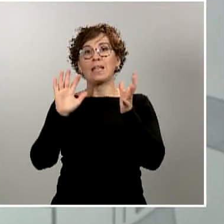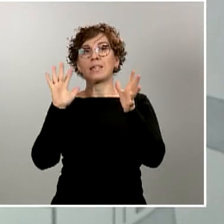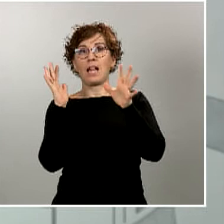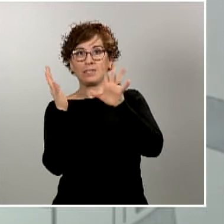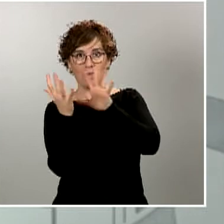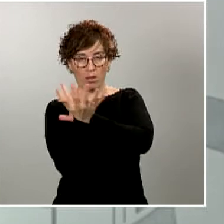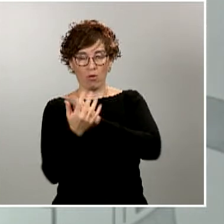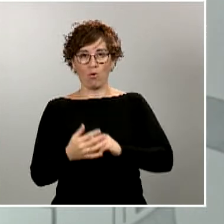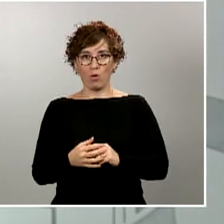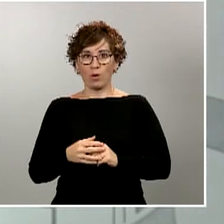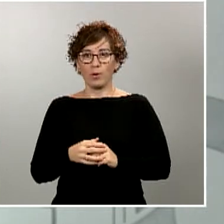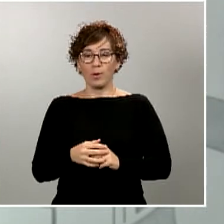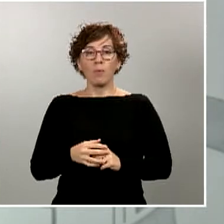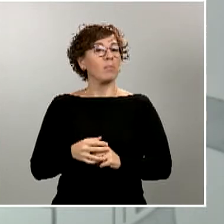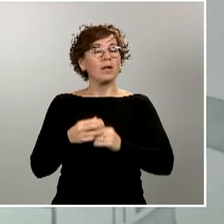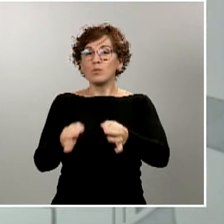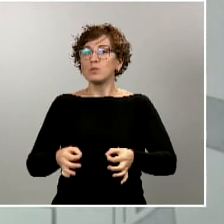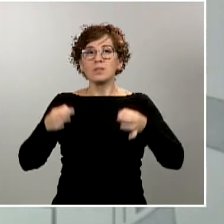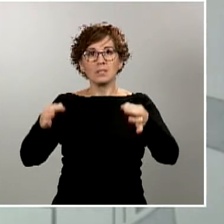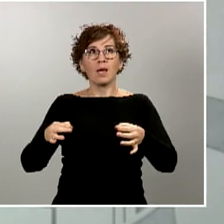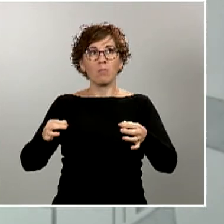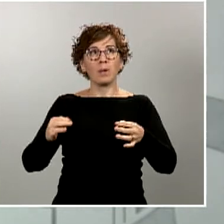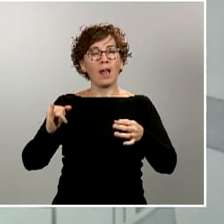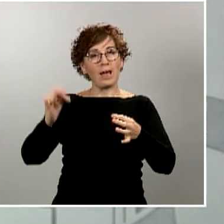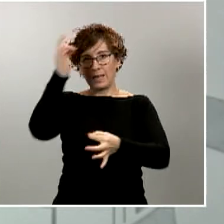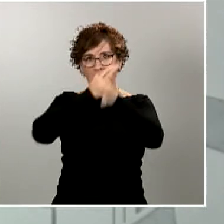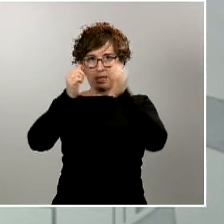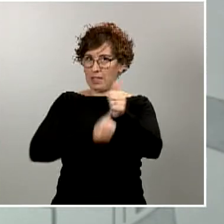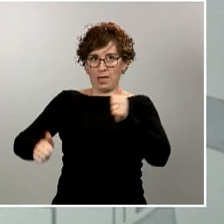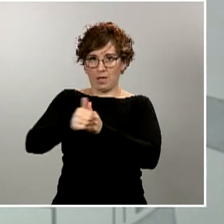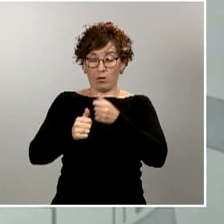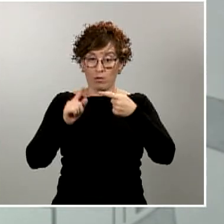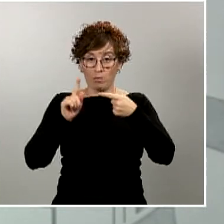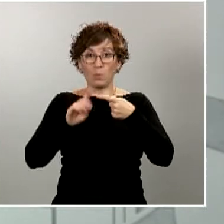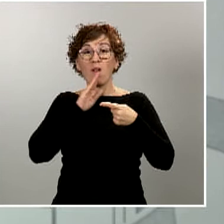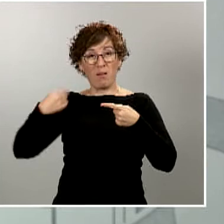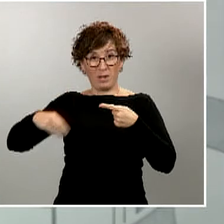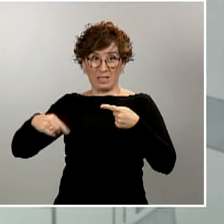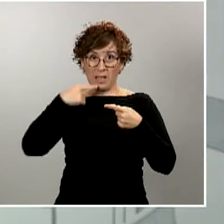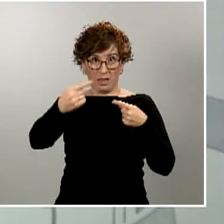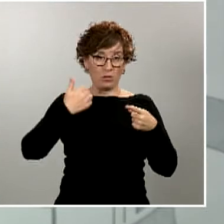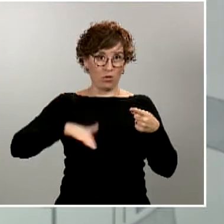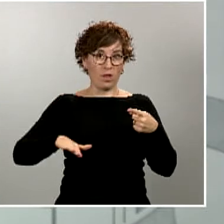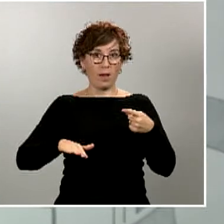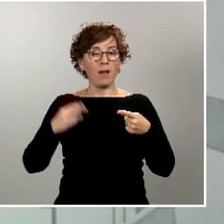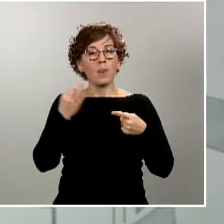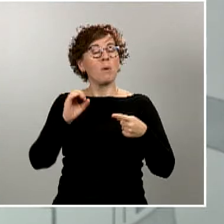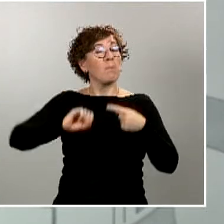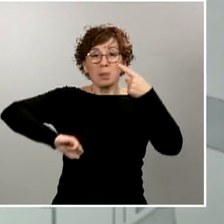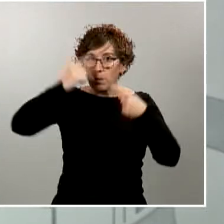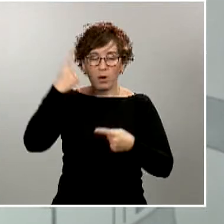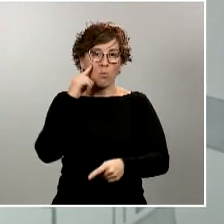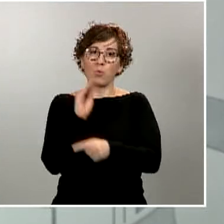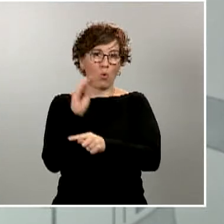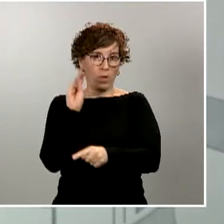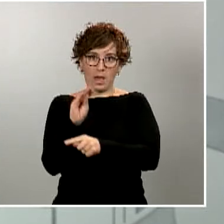a guiar por los siguientes criterios. En primer lugar, también como ha dicho el presidente del Gobierno en reiteradas ocasiones, el criterio de prudencia. Hemos hecho todos un